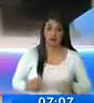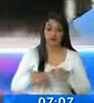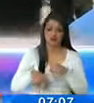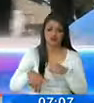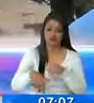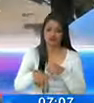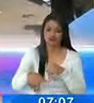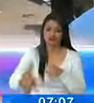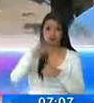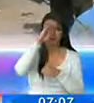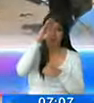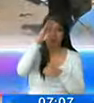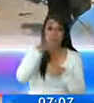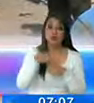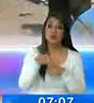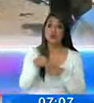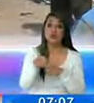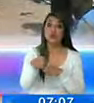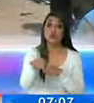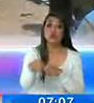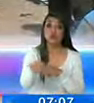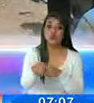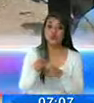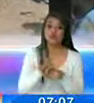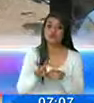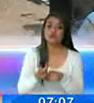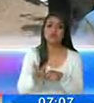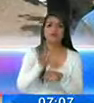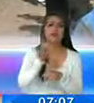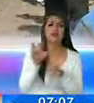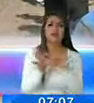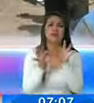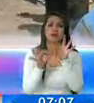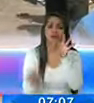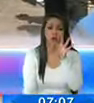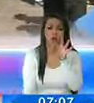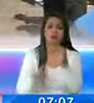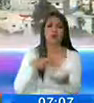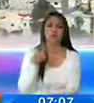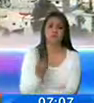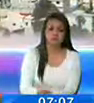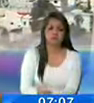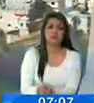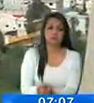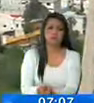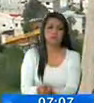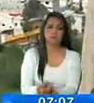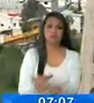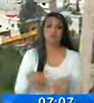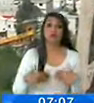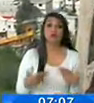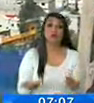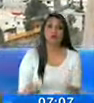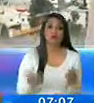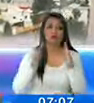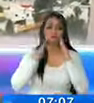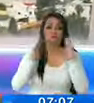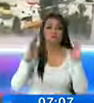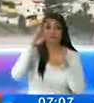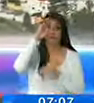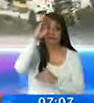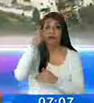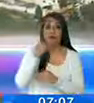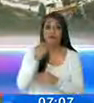donde el policía la ha seguido, justo cae de, siquiera son unos 30 metros de altura de lo que cae para abajo. Sobre cómo se dieron las cosas, la policía indicó